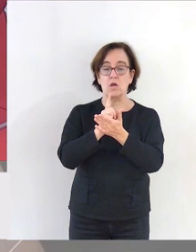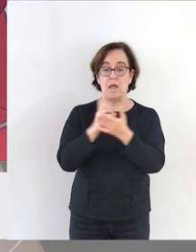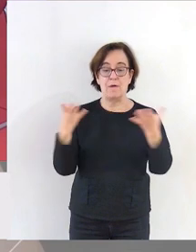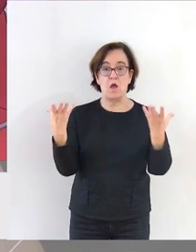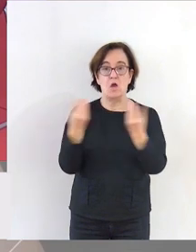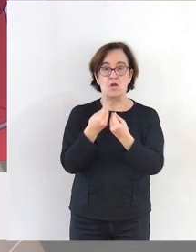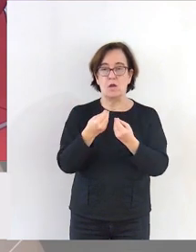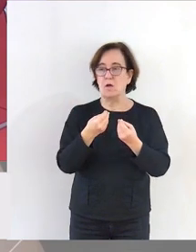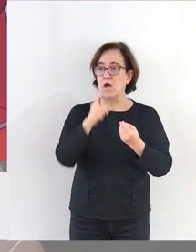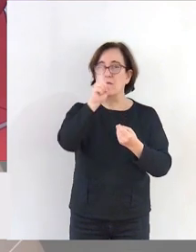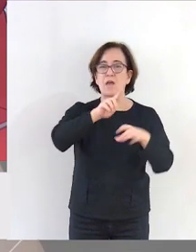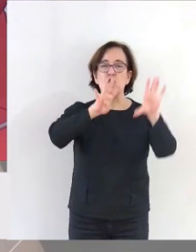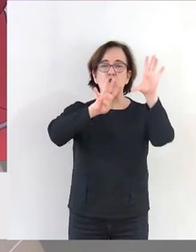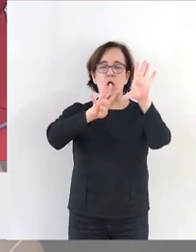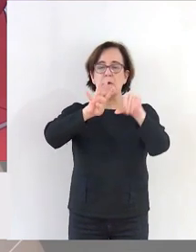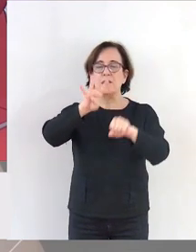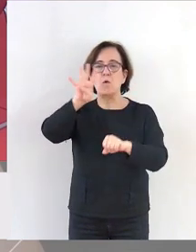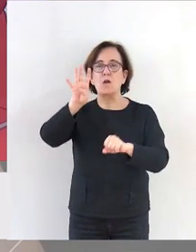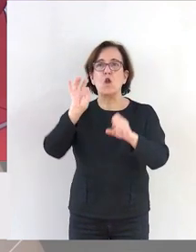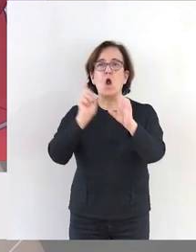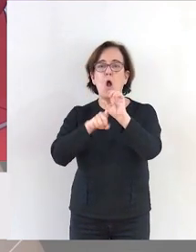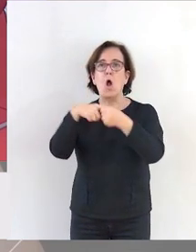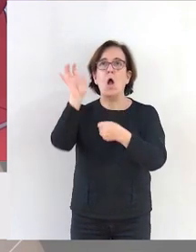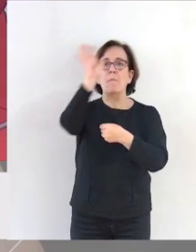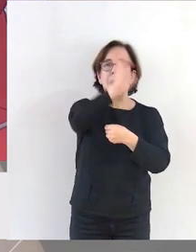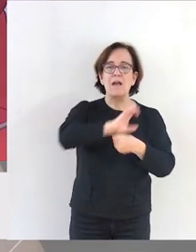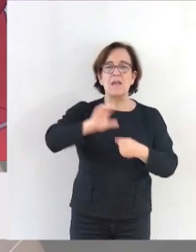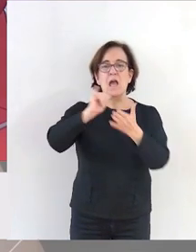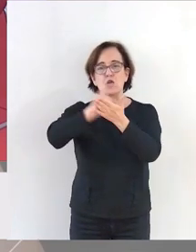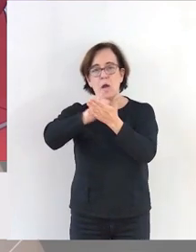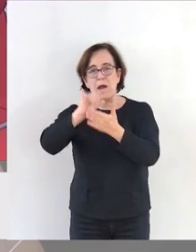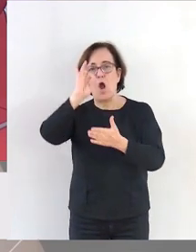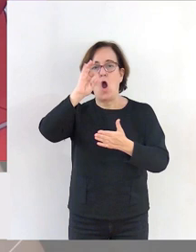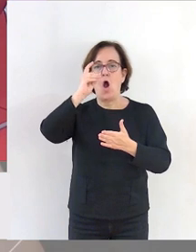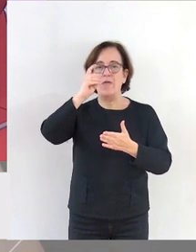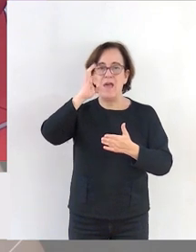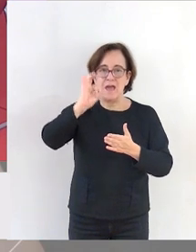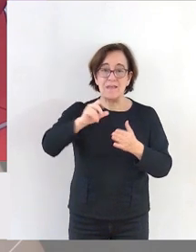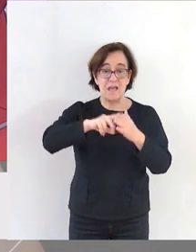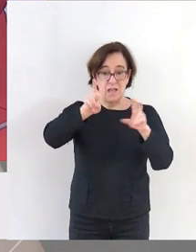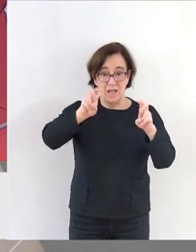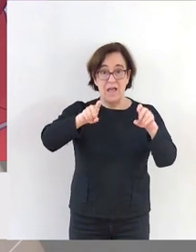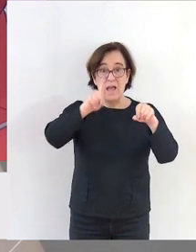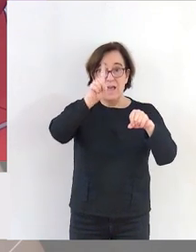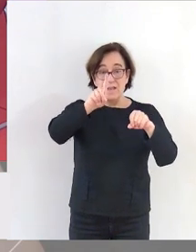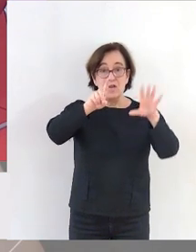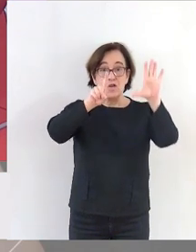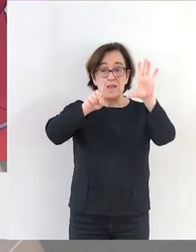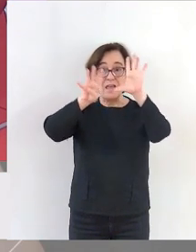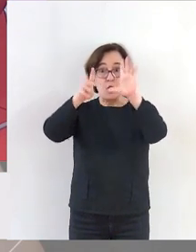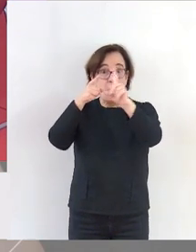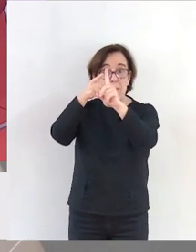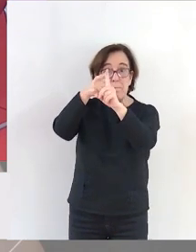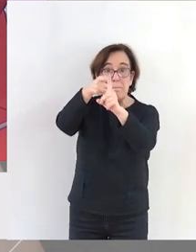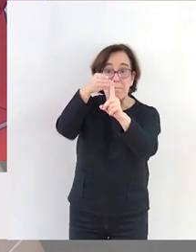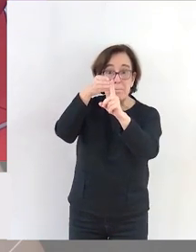todos los 194 países en Nueva York para hablar de los ods para para renovar el compromiso de las 169 metas es